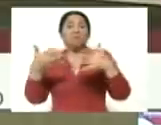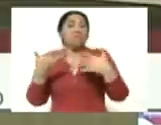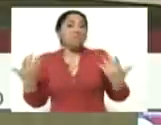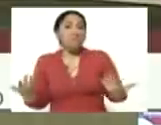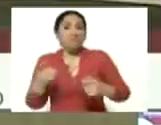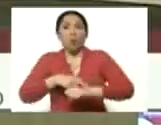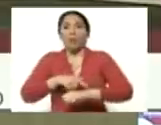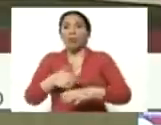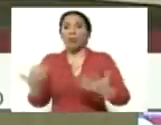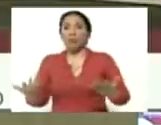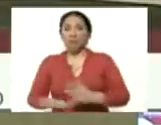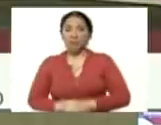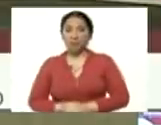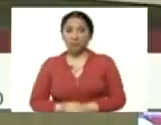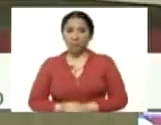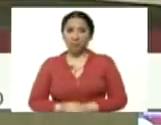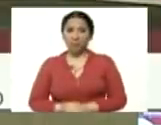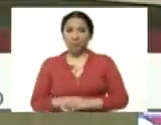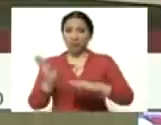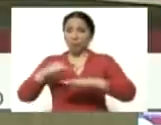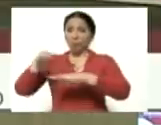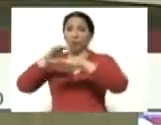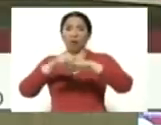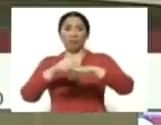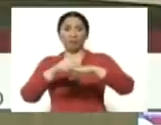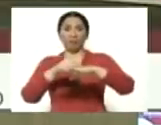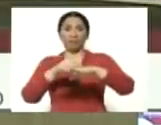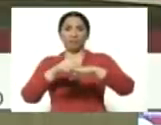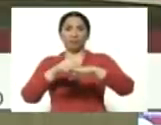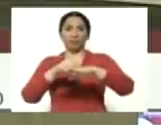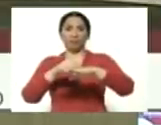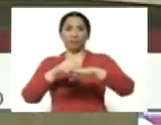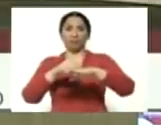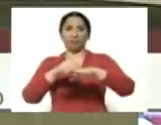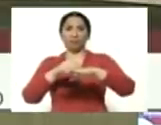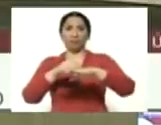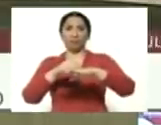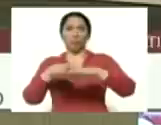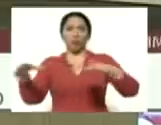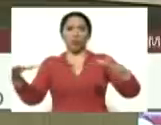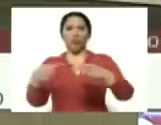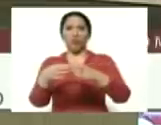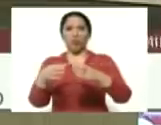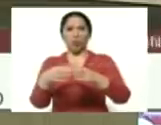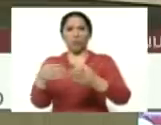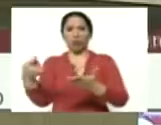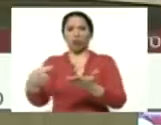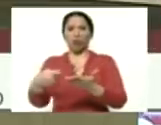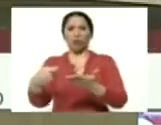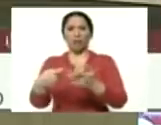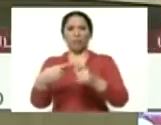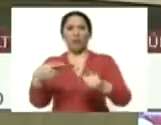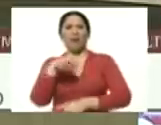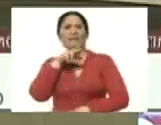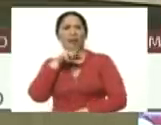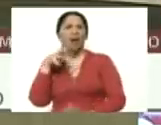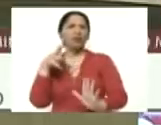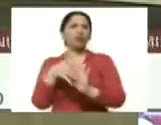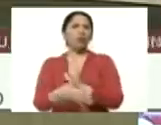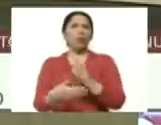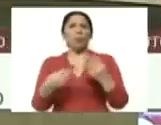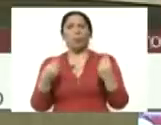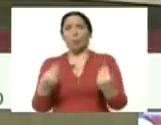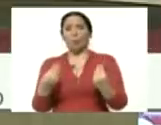Borrell, van a convocar a el club de donantes para hablar de cómo van